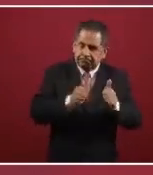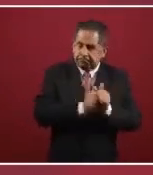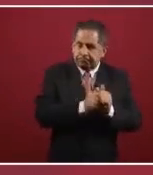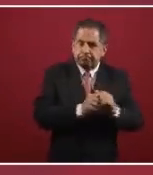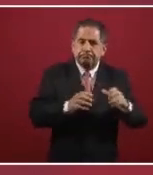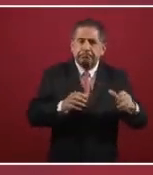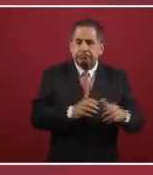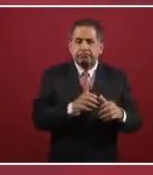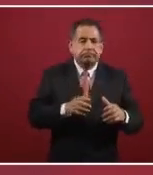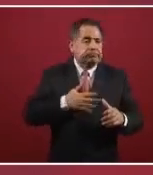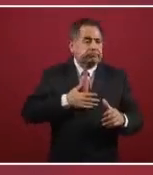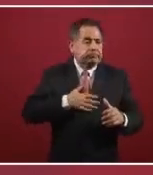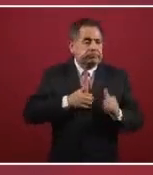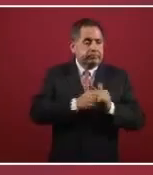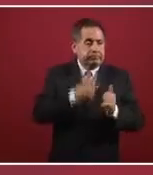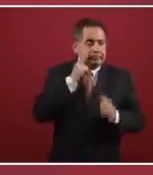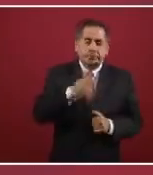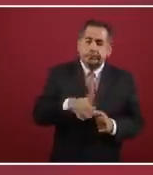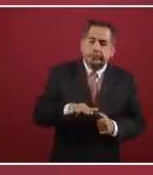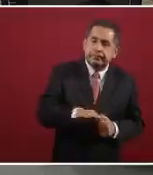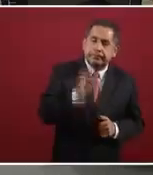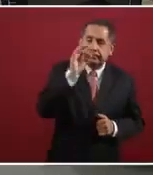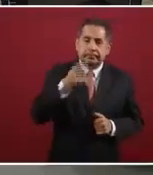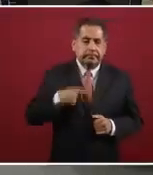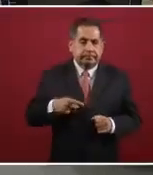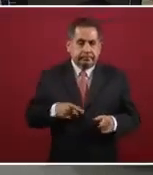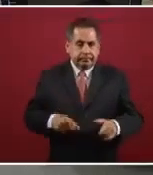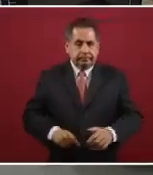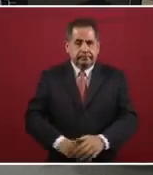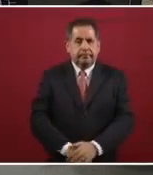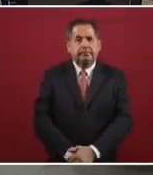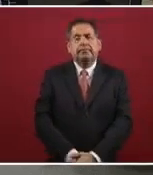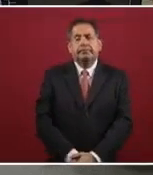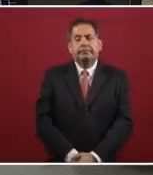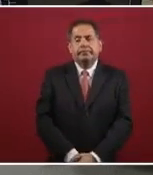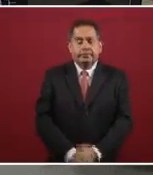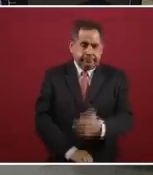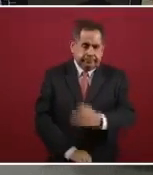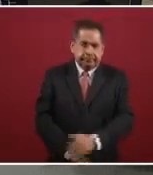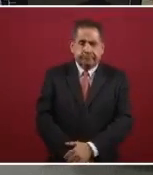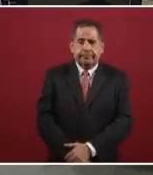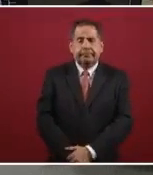la Secretaría en las tareas de búsqueda de estas personas. Adelante.